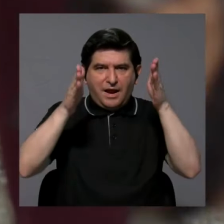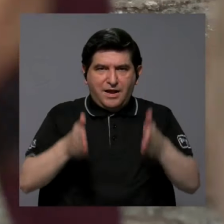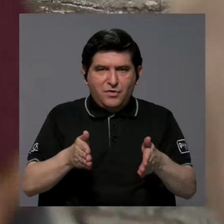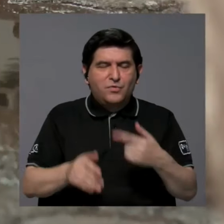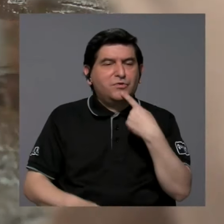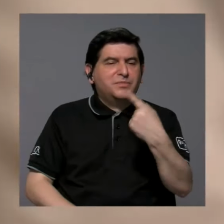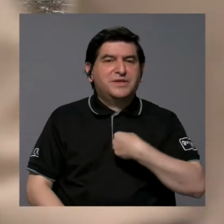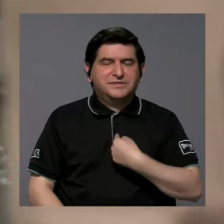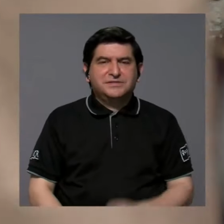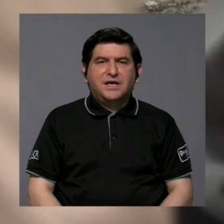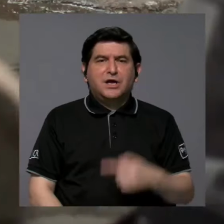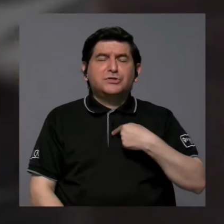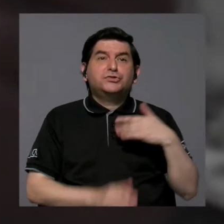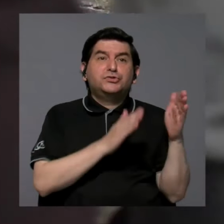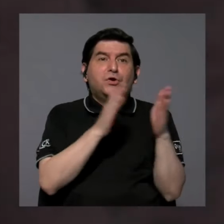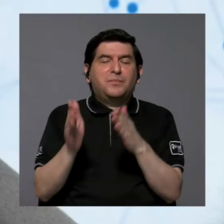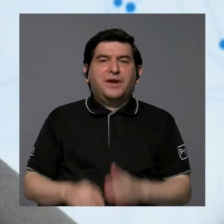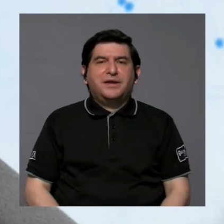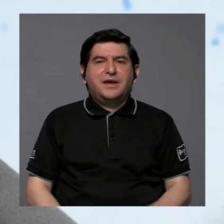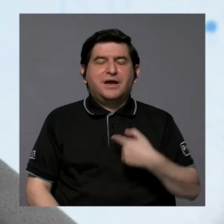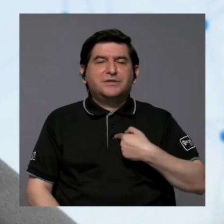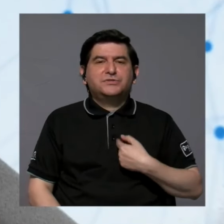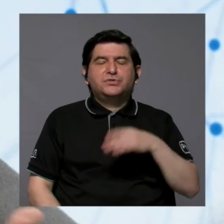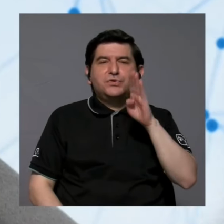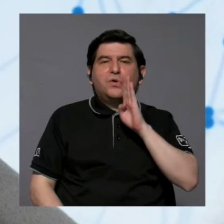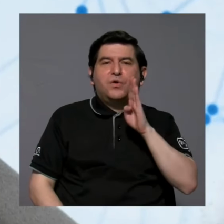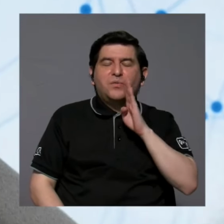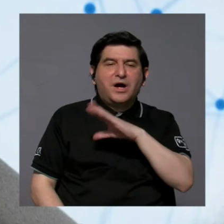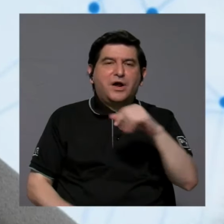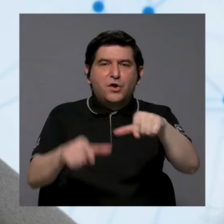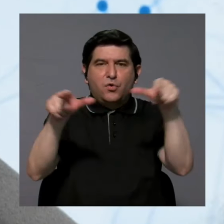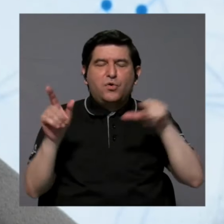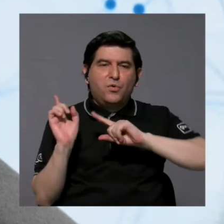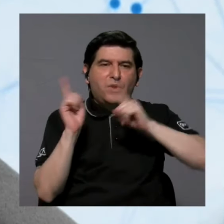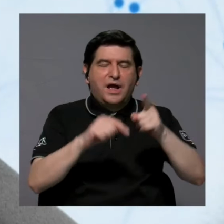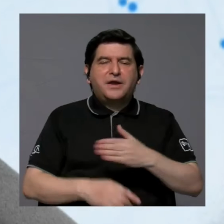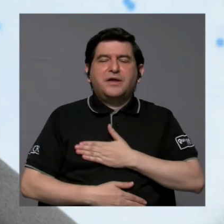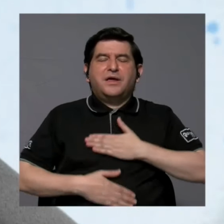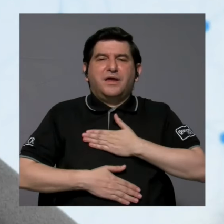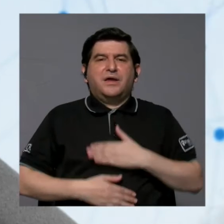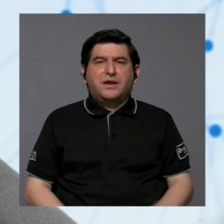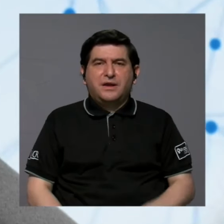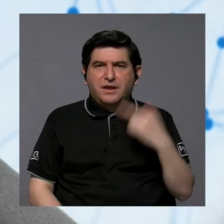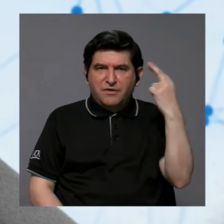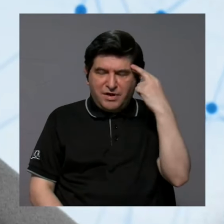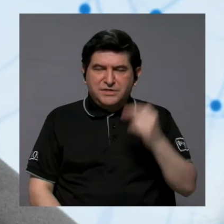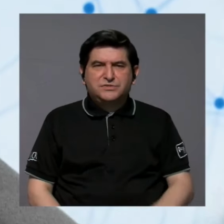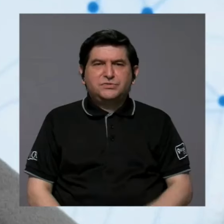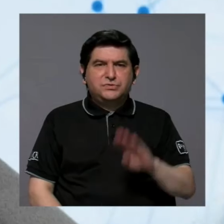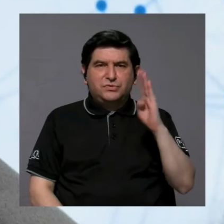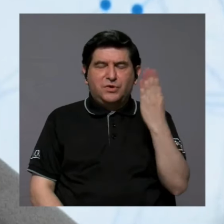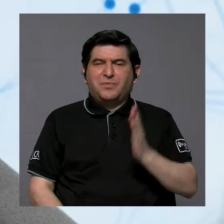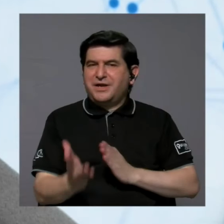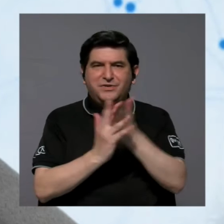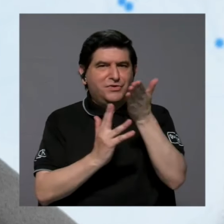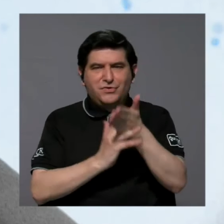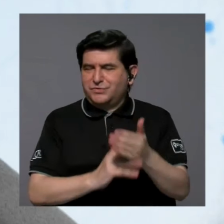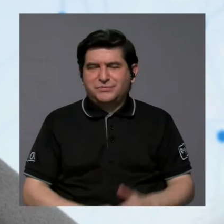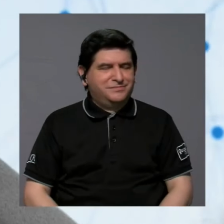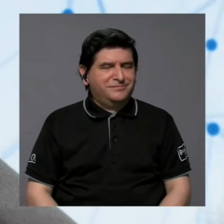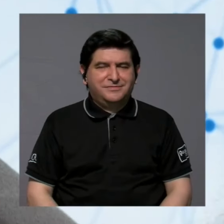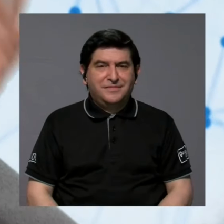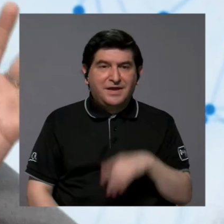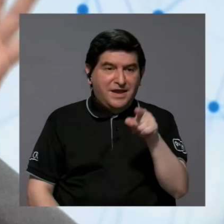personas allá abajo me decían, yo tengo que hasta planear a cuál bar puedo ir o a cuál lugar puedo ir a entretenerme, porque los baños no son